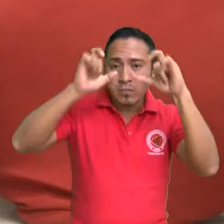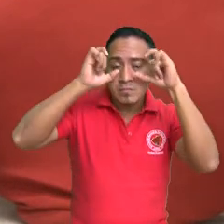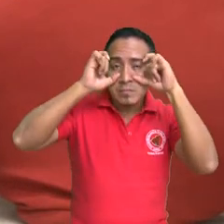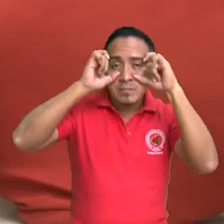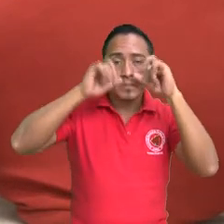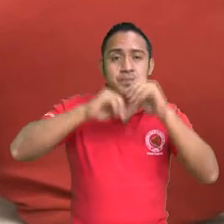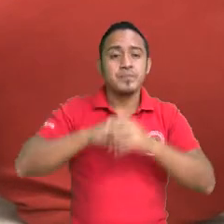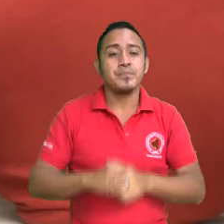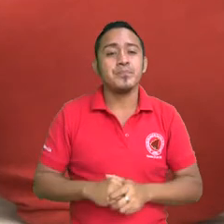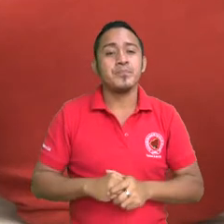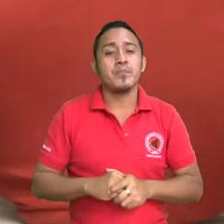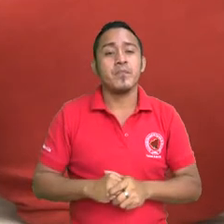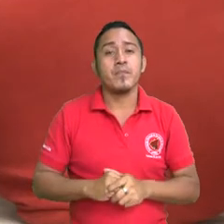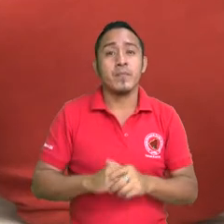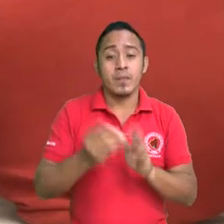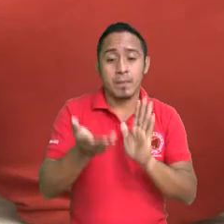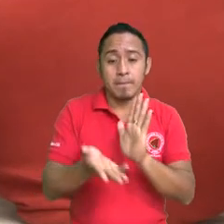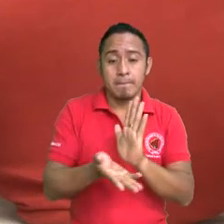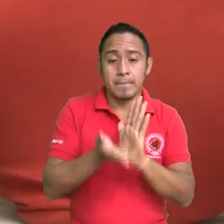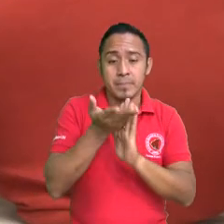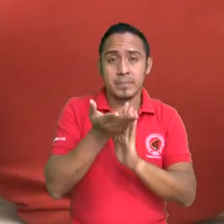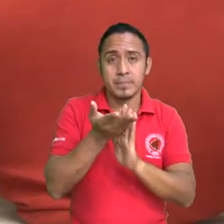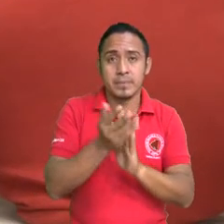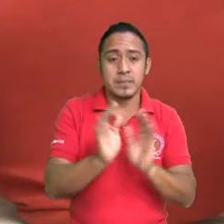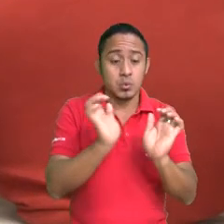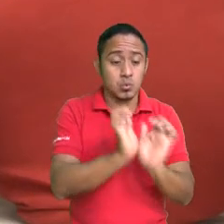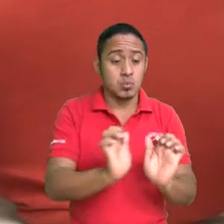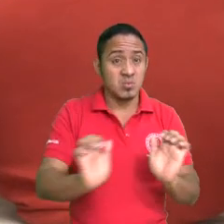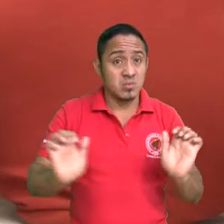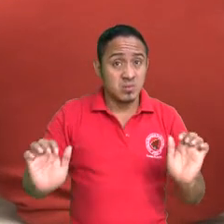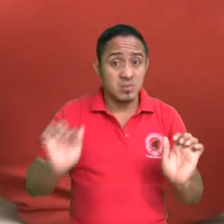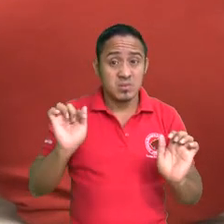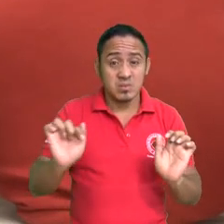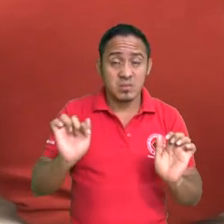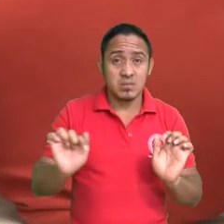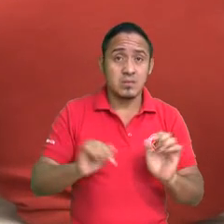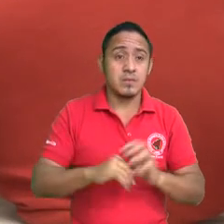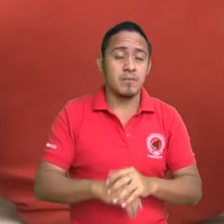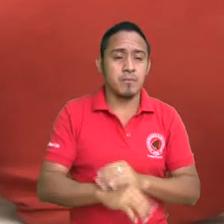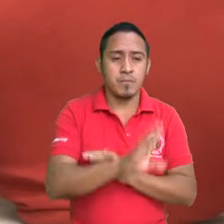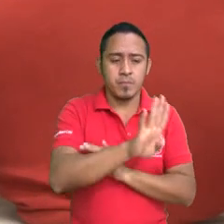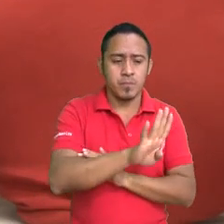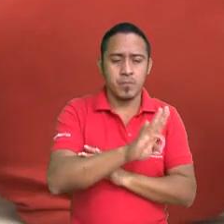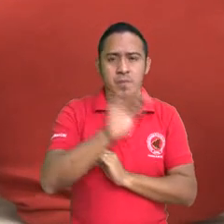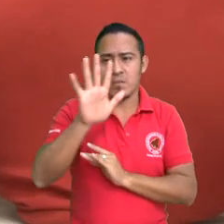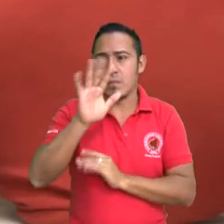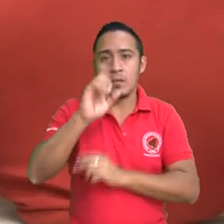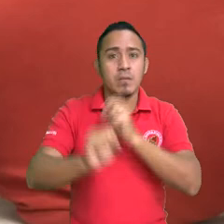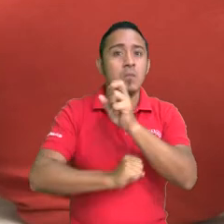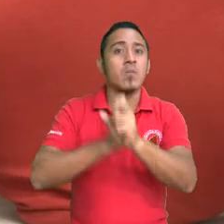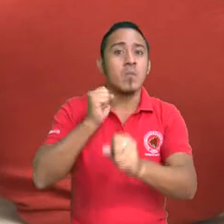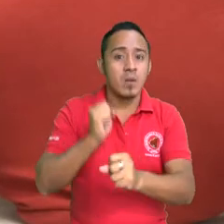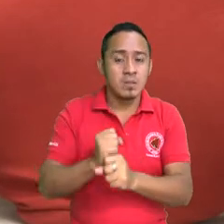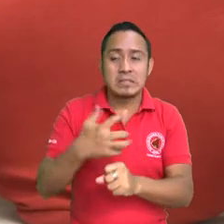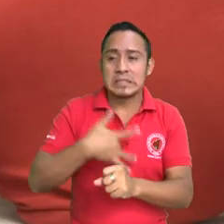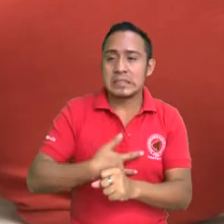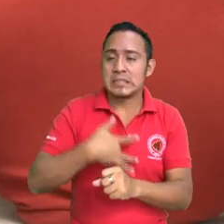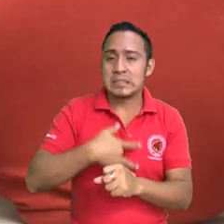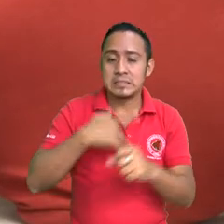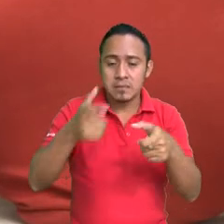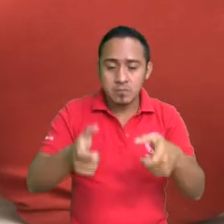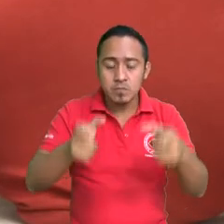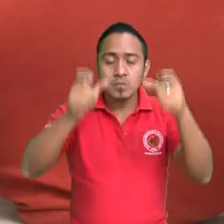Entonces, hemos tenido aumento en la parte pediátrica, estamos hablando niños de 4 o 5 años que